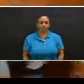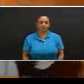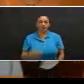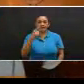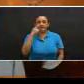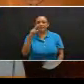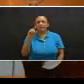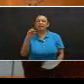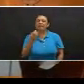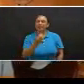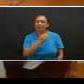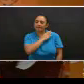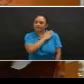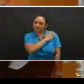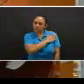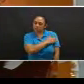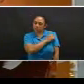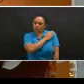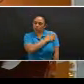Mire qué misericordioso.